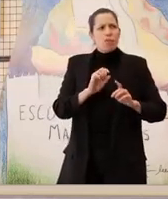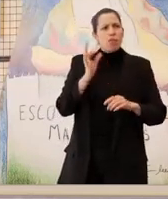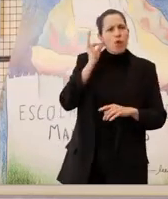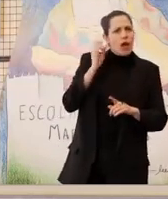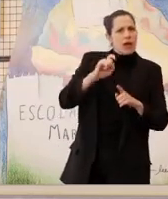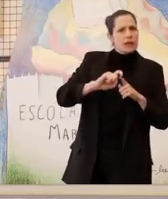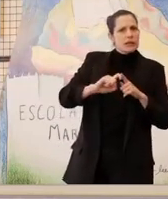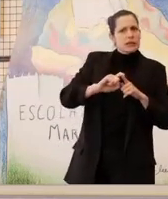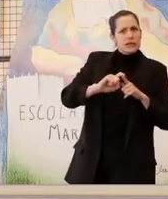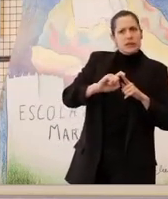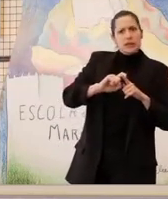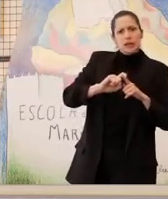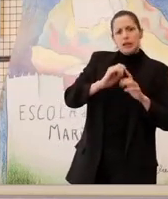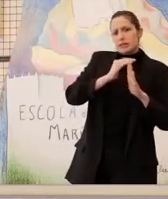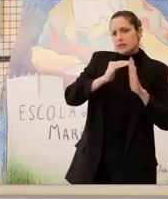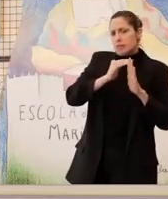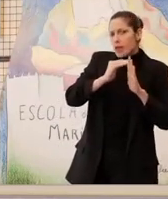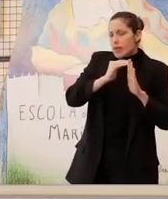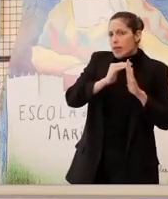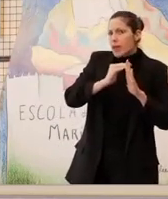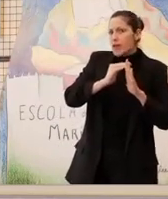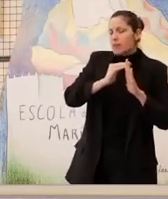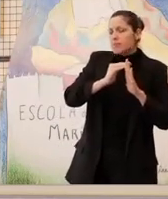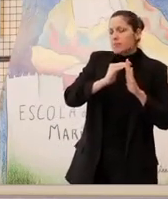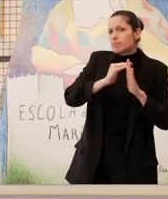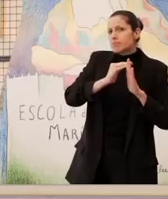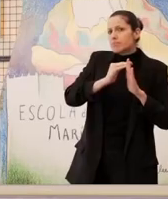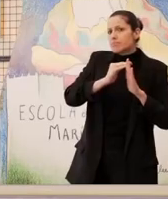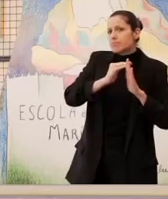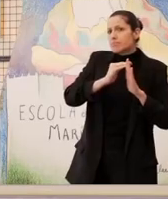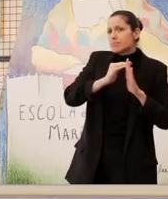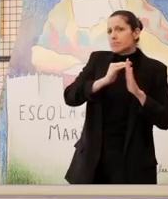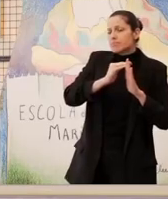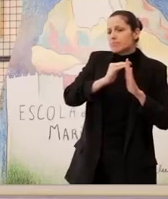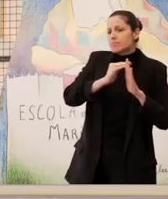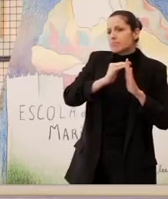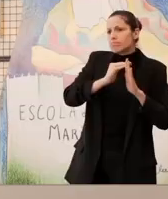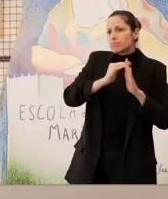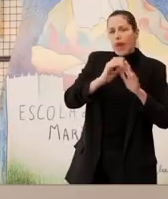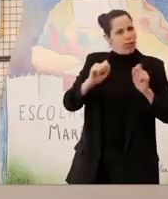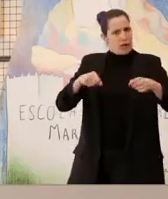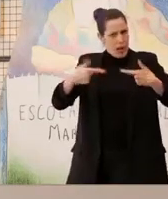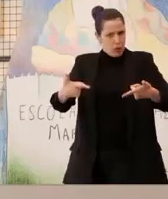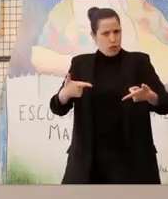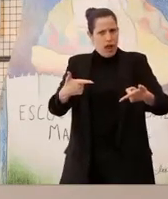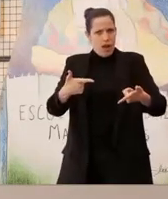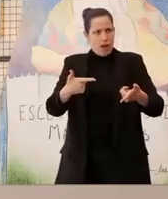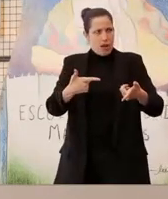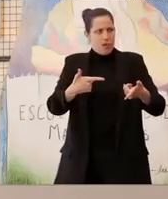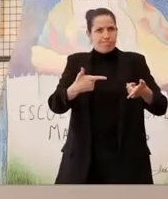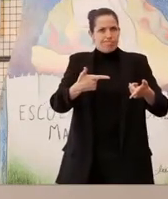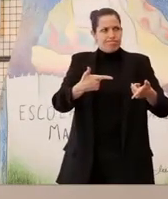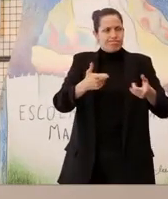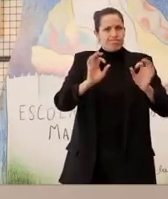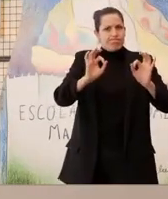por otra parte o de clase media que por otra parte forma parte del orden natural del sistema patriarcal